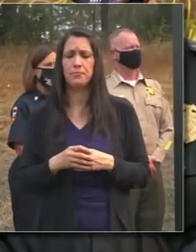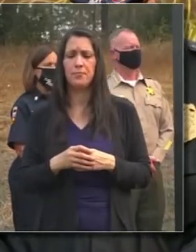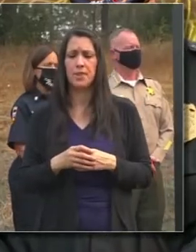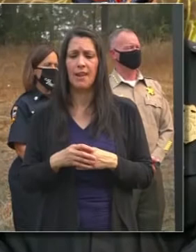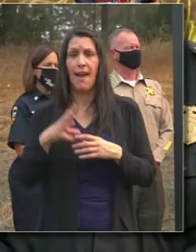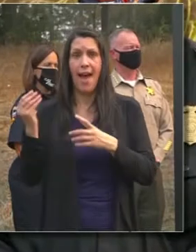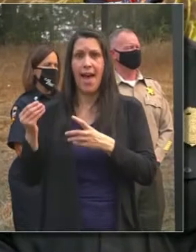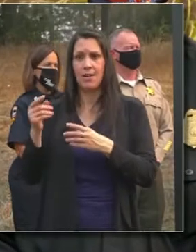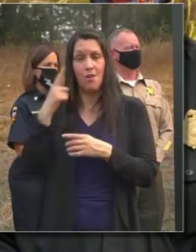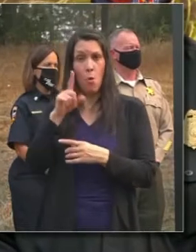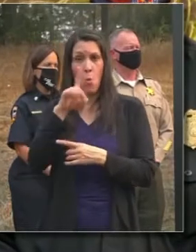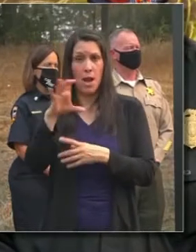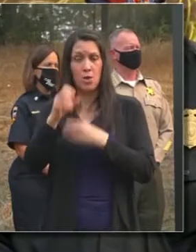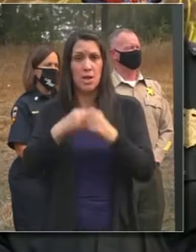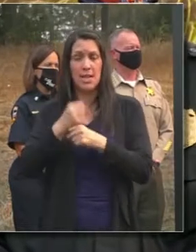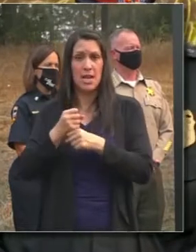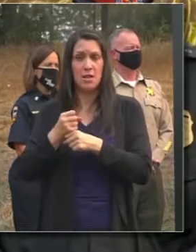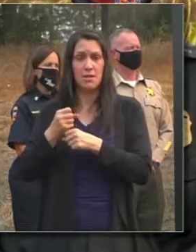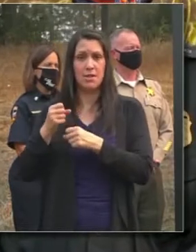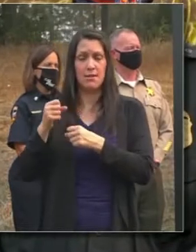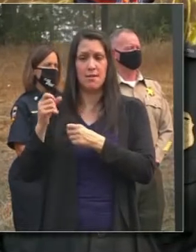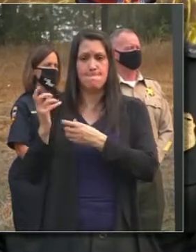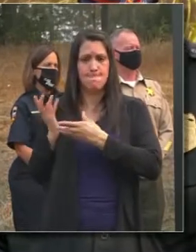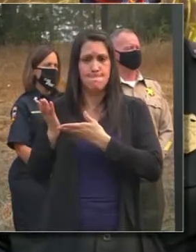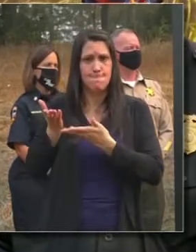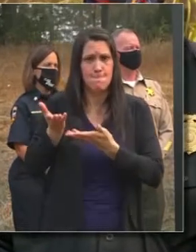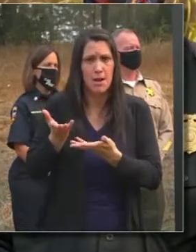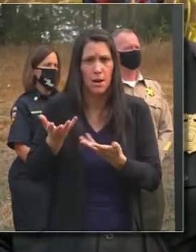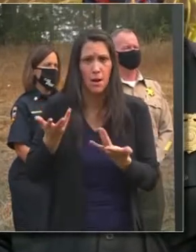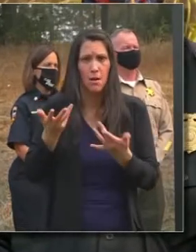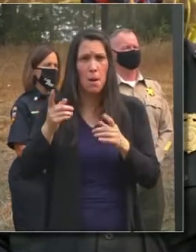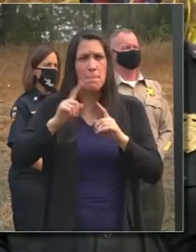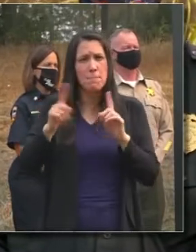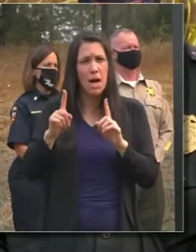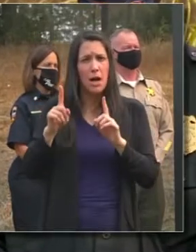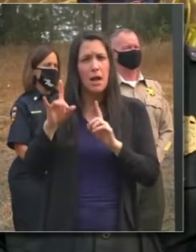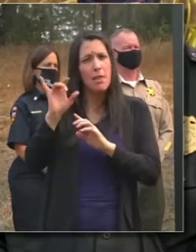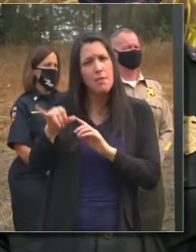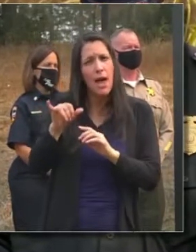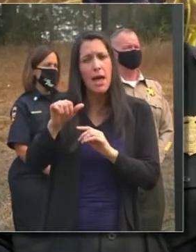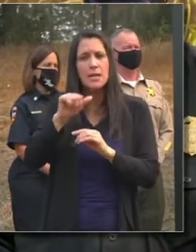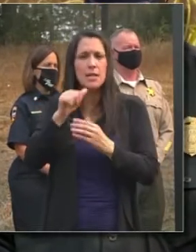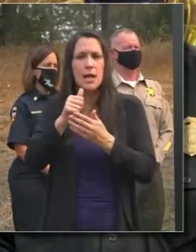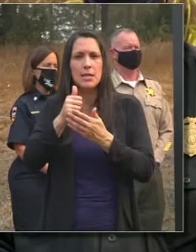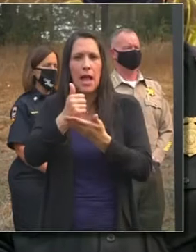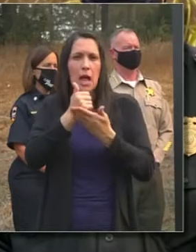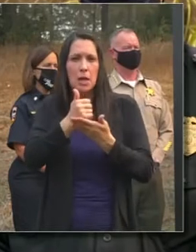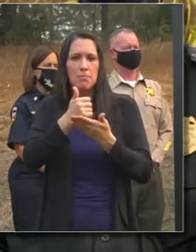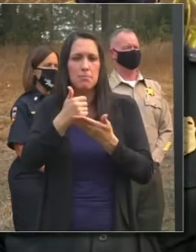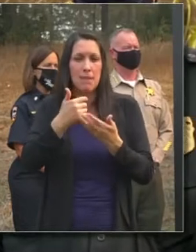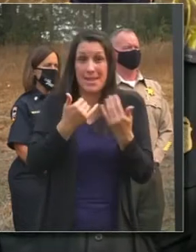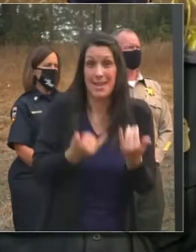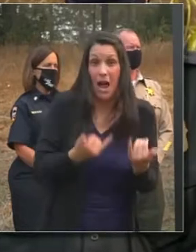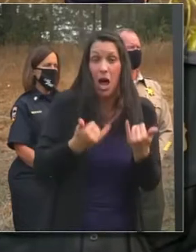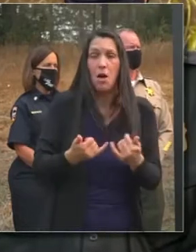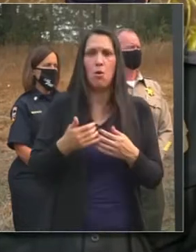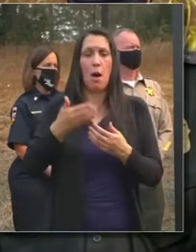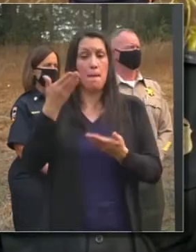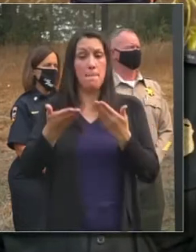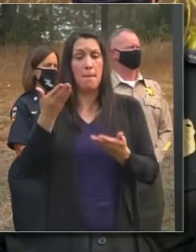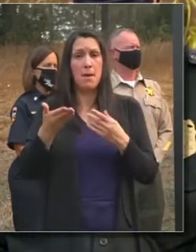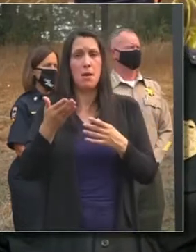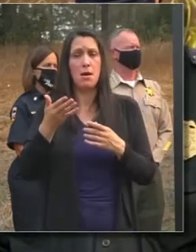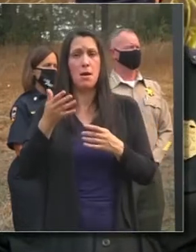del tiempo y eso se siguió adelante por 100 años no hizo lo correcto no hizo lo que teníamos que hacer nosotros ahora tal vez